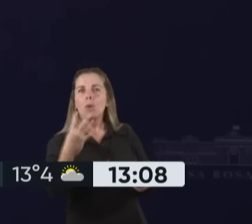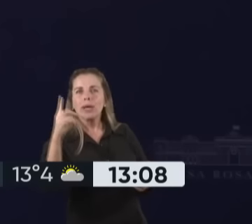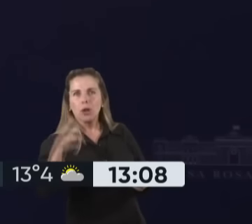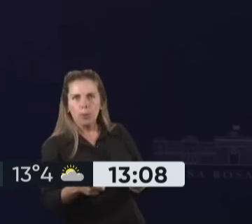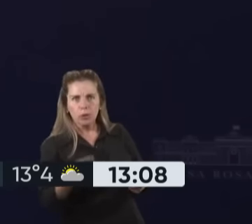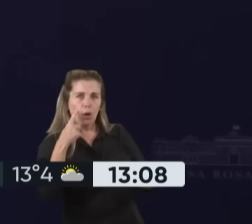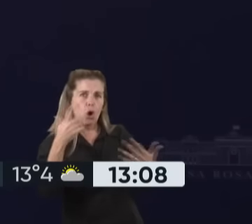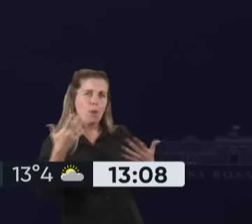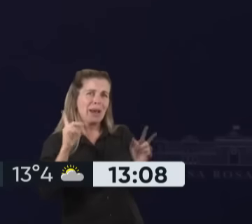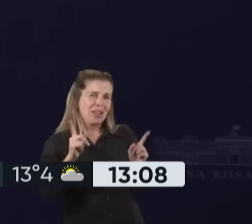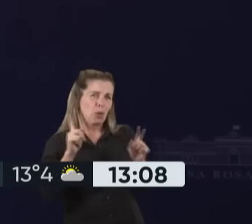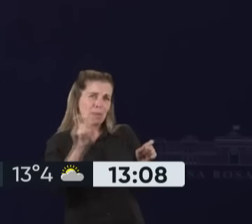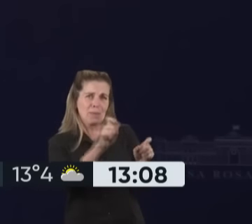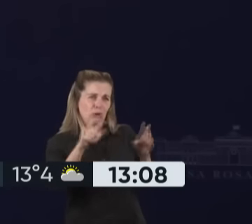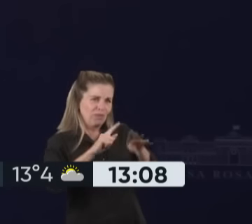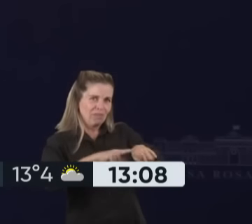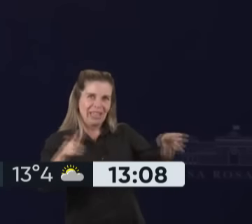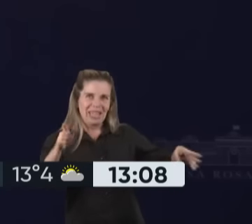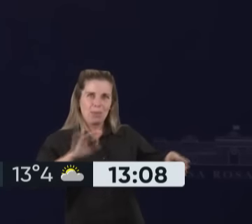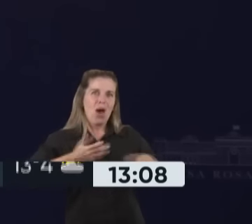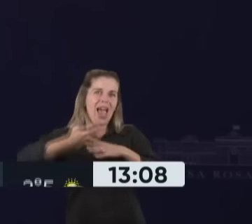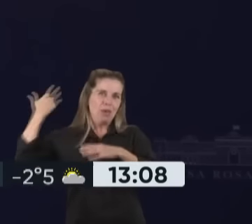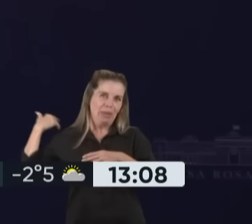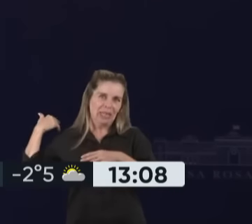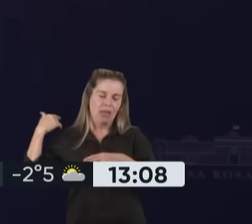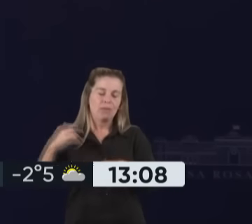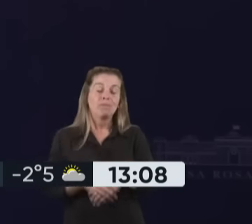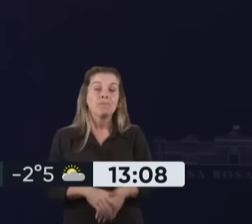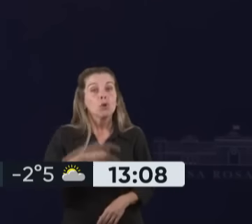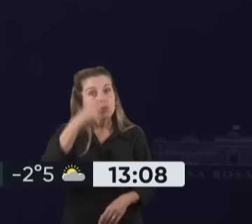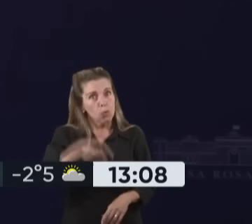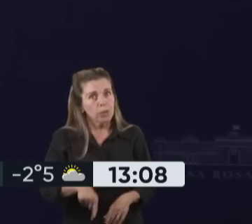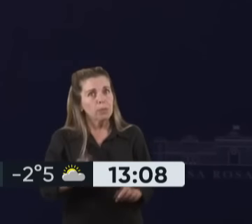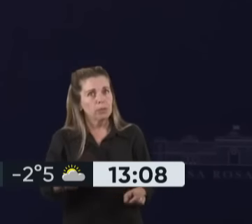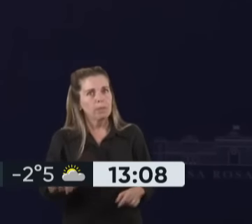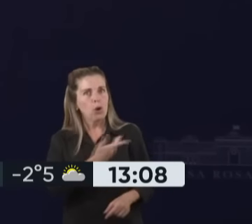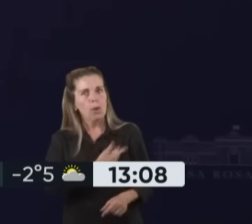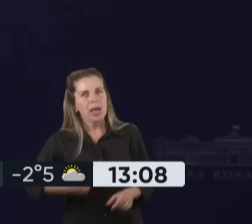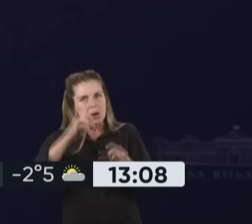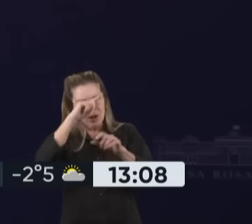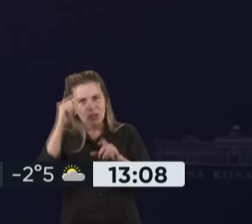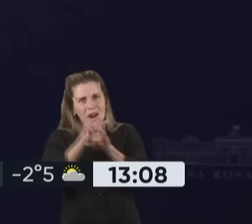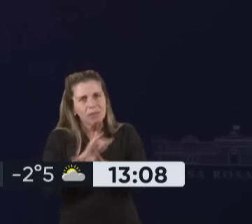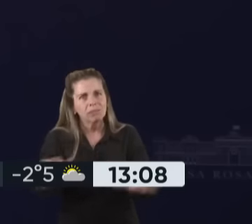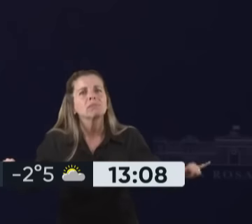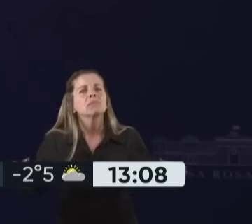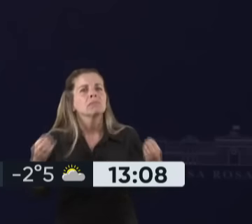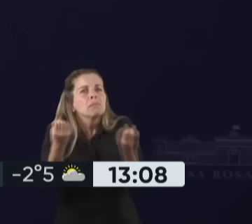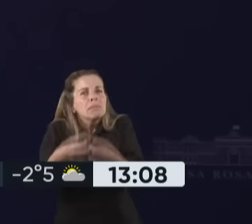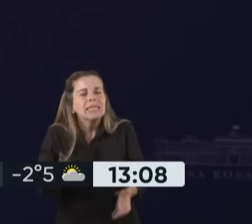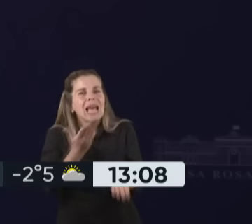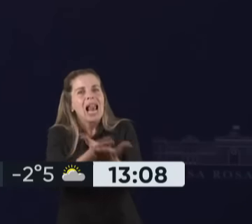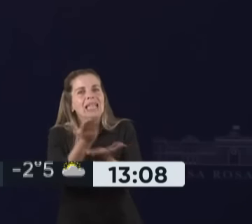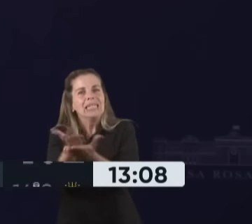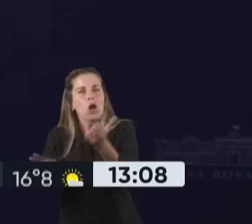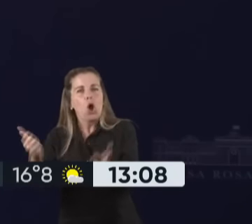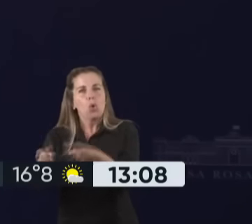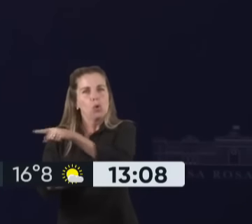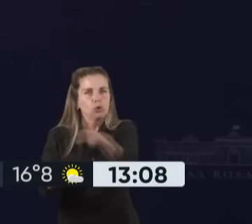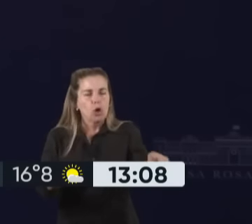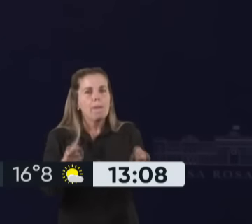45,4% respecto al mismo periodo del año pasado, del 2024. Y por último, el Gobierno Nacional anunció el inicio de la licitación para comprar